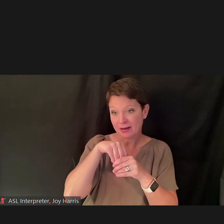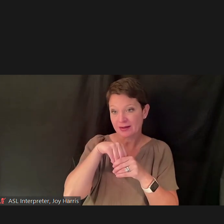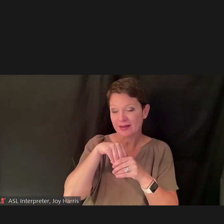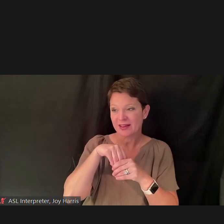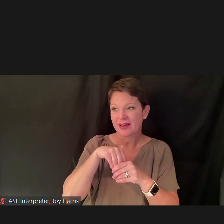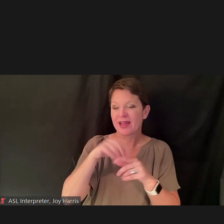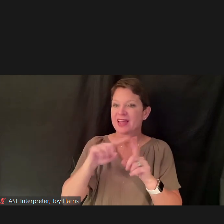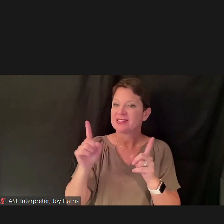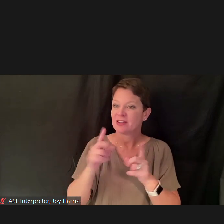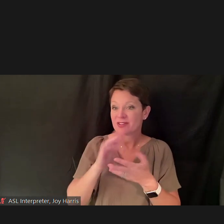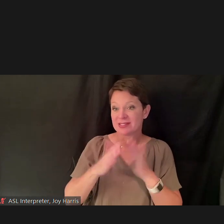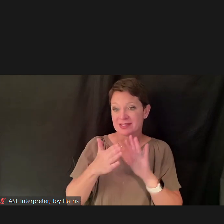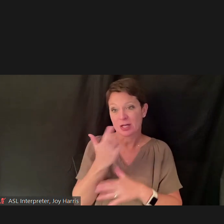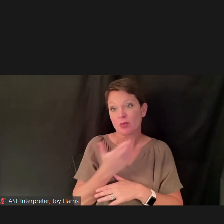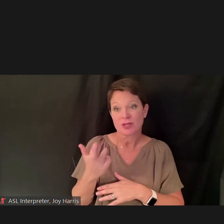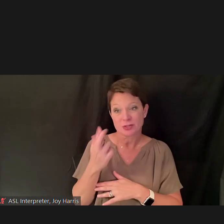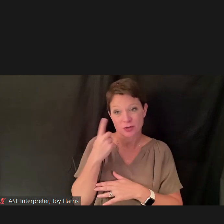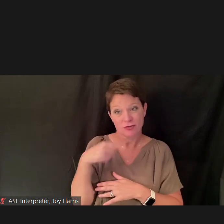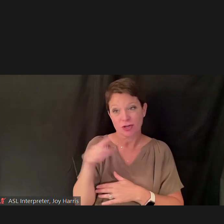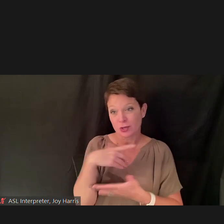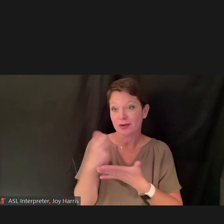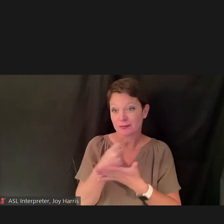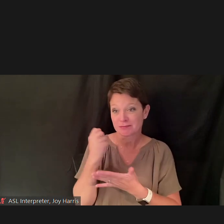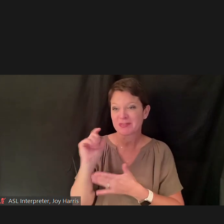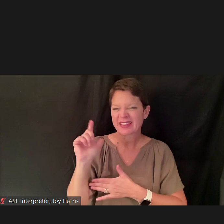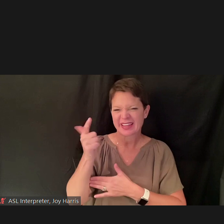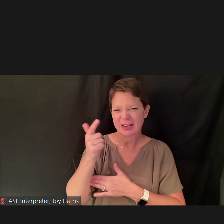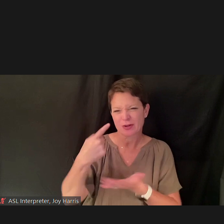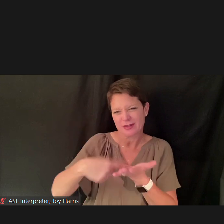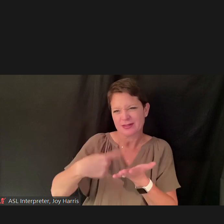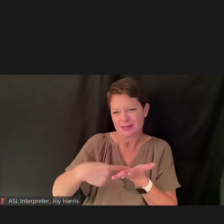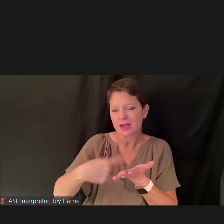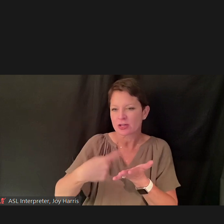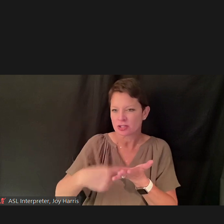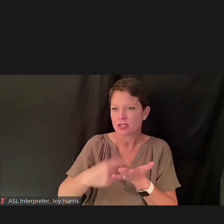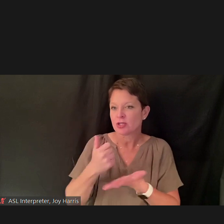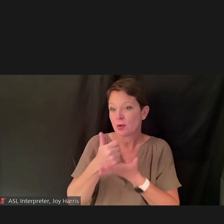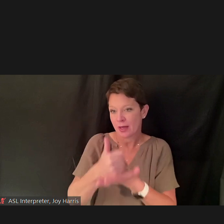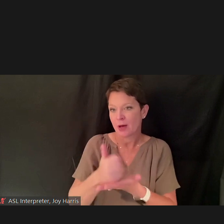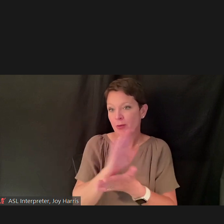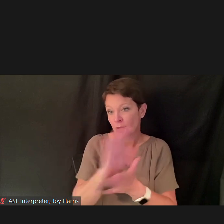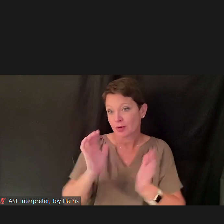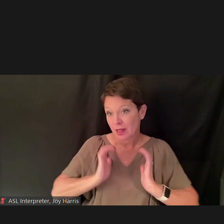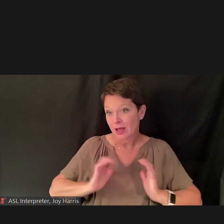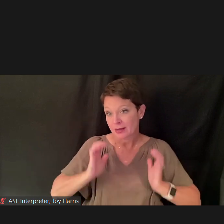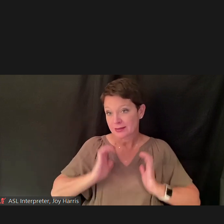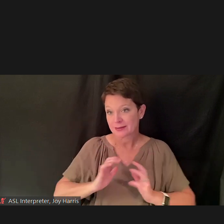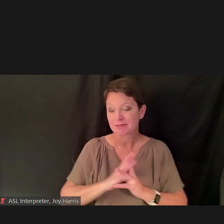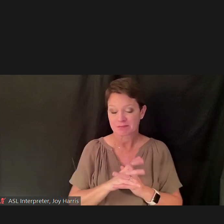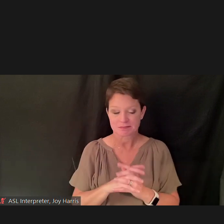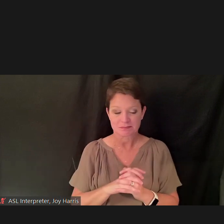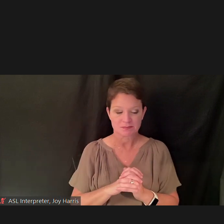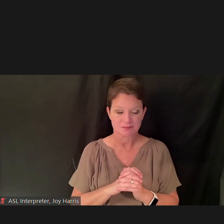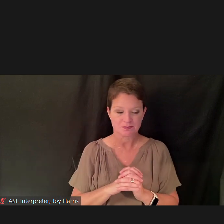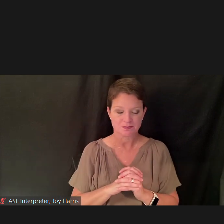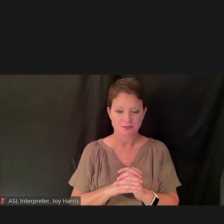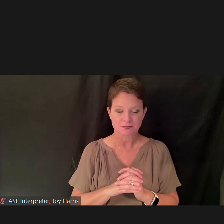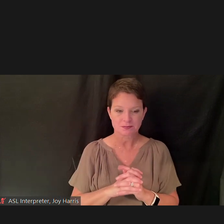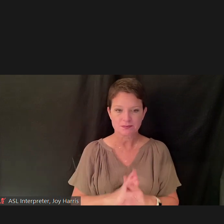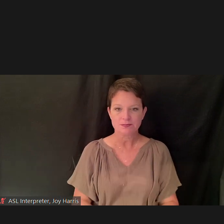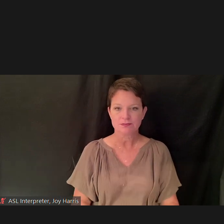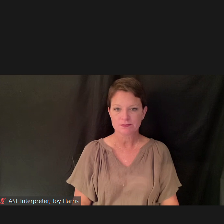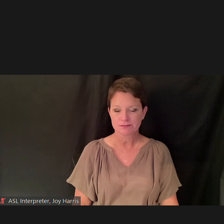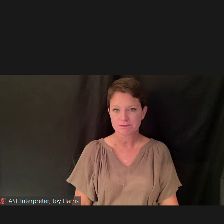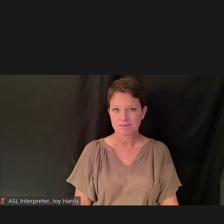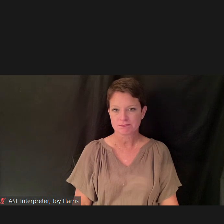varias maneras de cómo mantenernos frescos a medida que vayamos más adelante en la